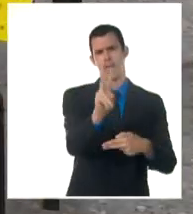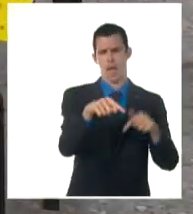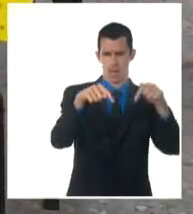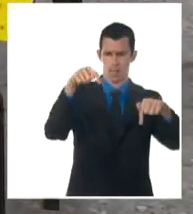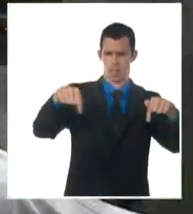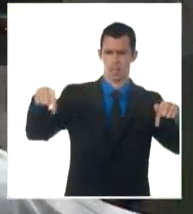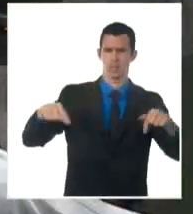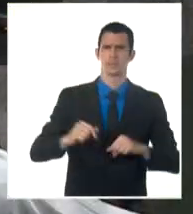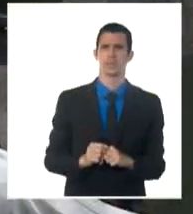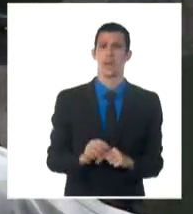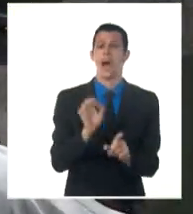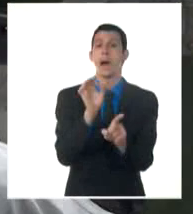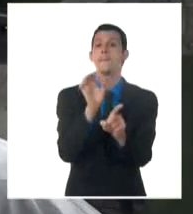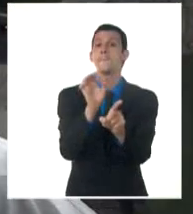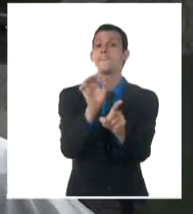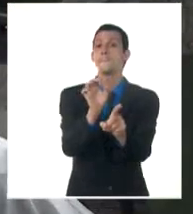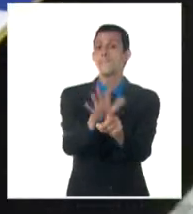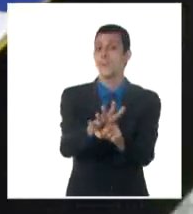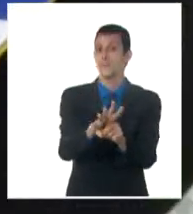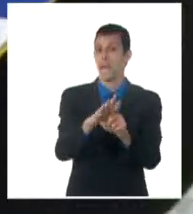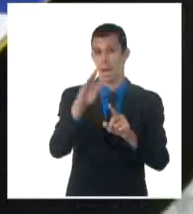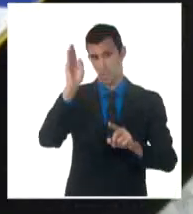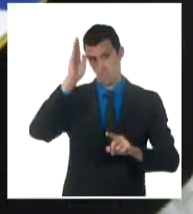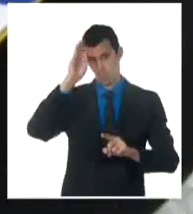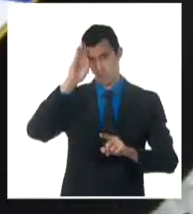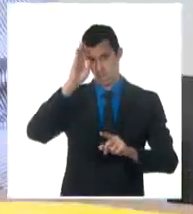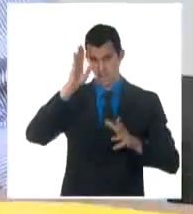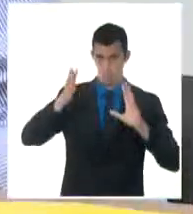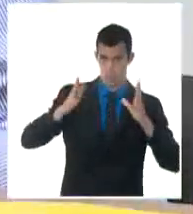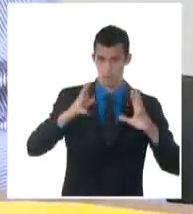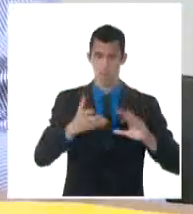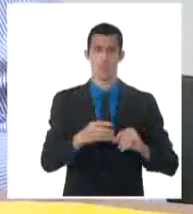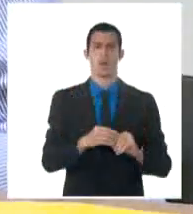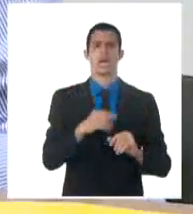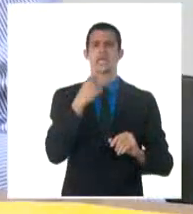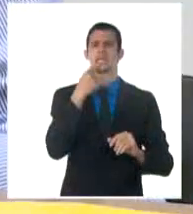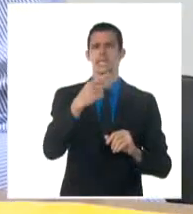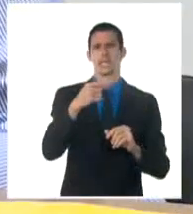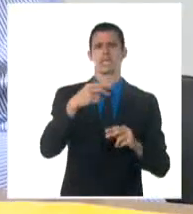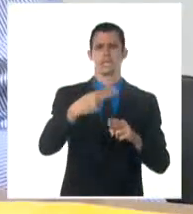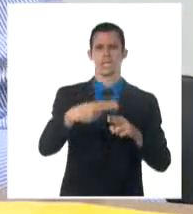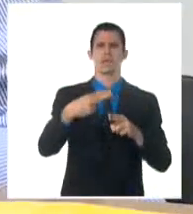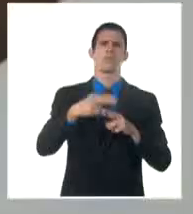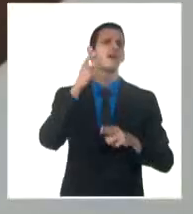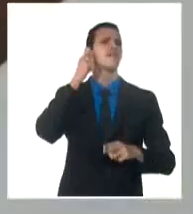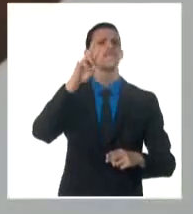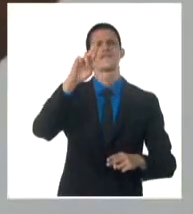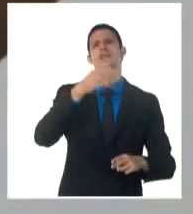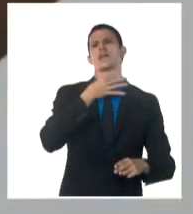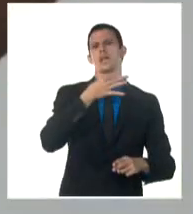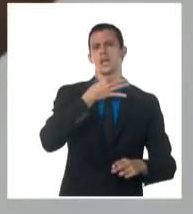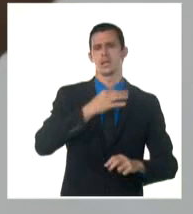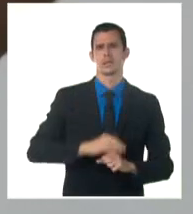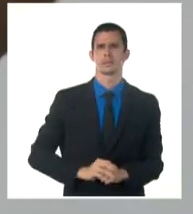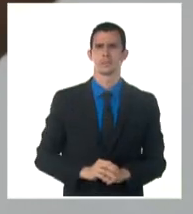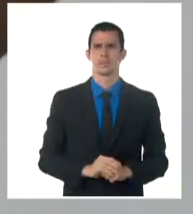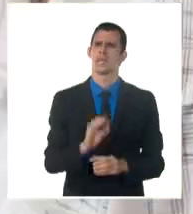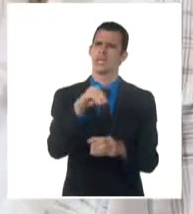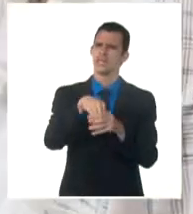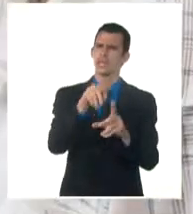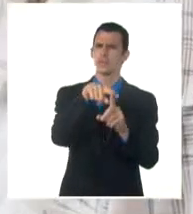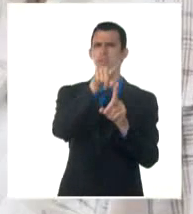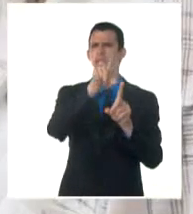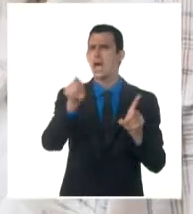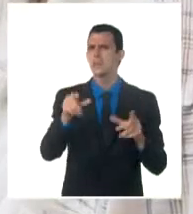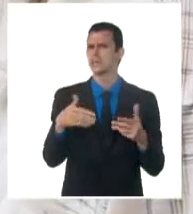de animación Free del realizador Jonas Poher. Temas como la racialidad, migración y conflictos familiares son tratados en el